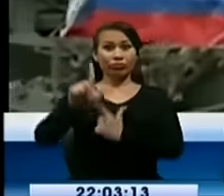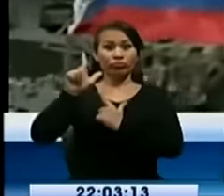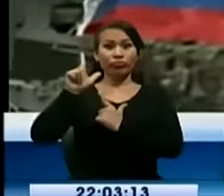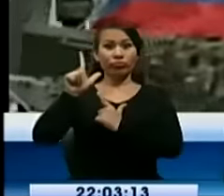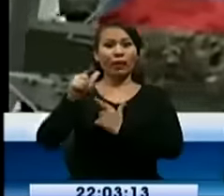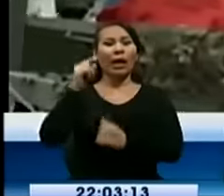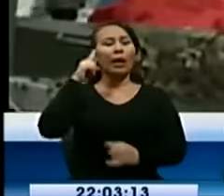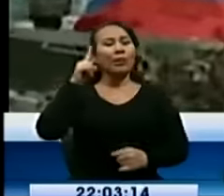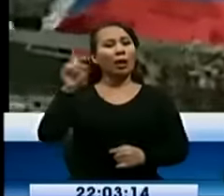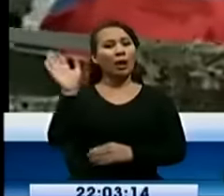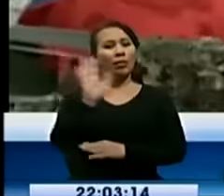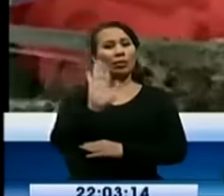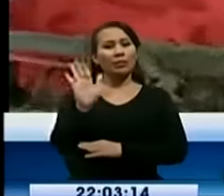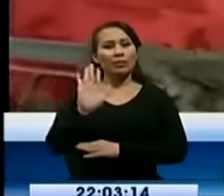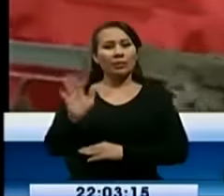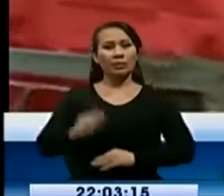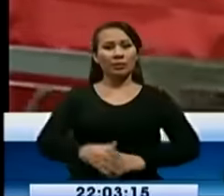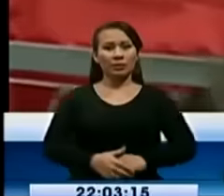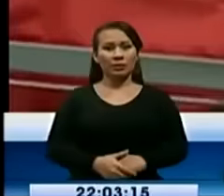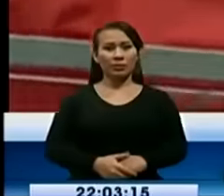última despedida.